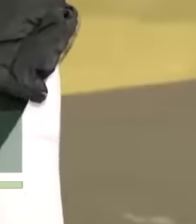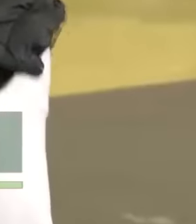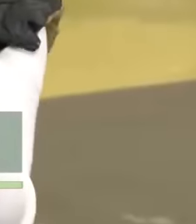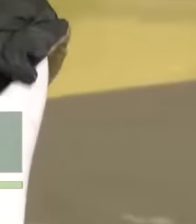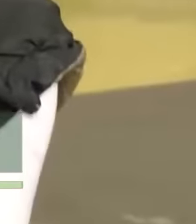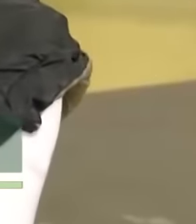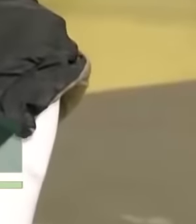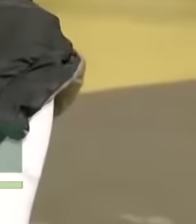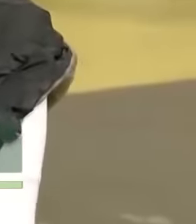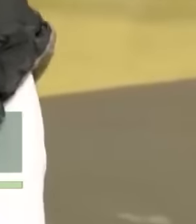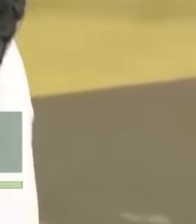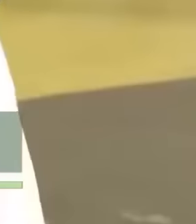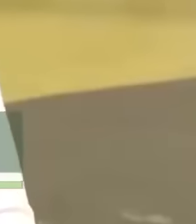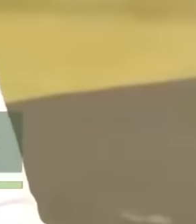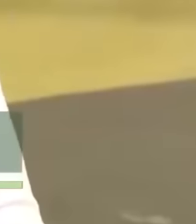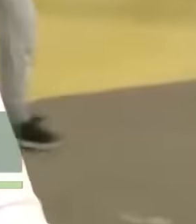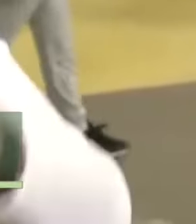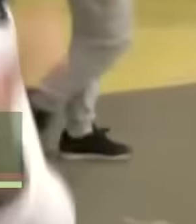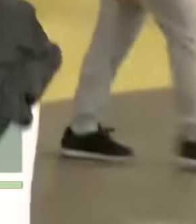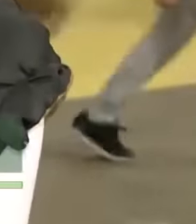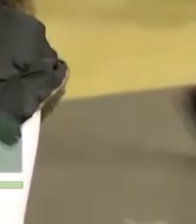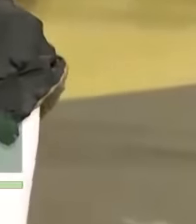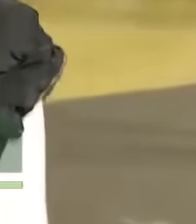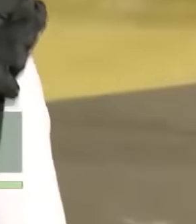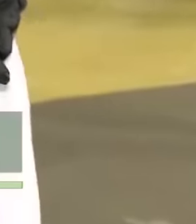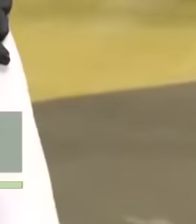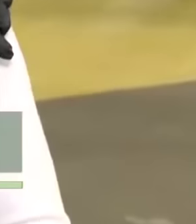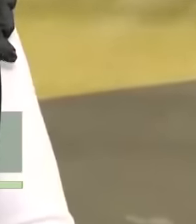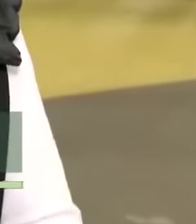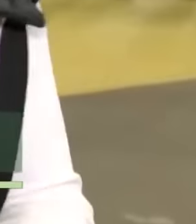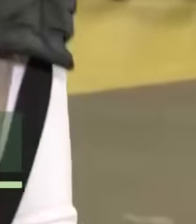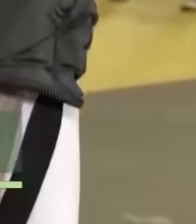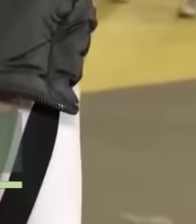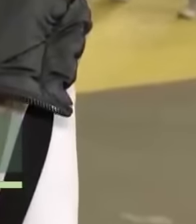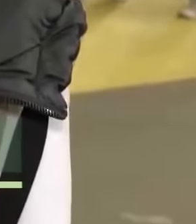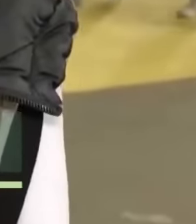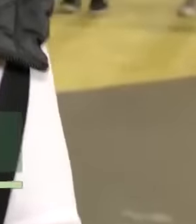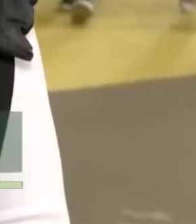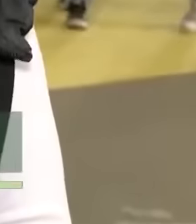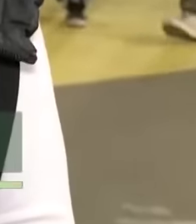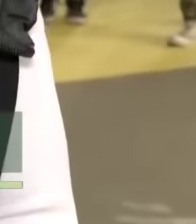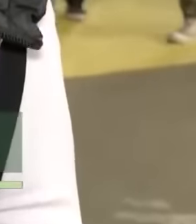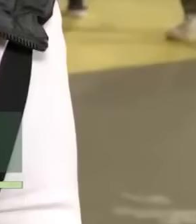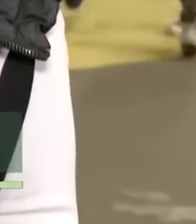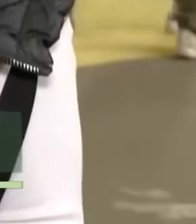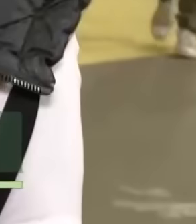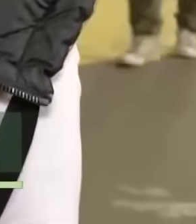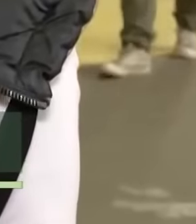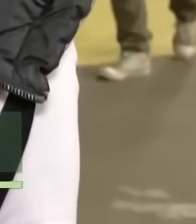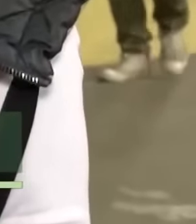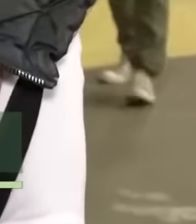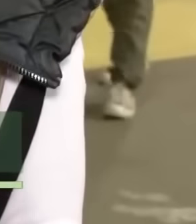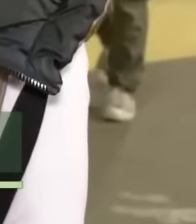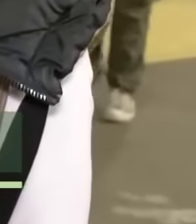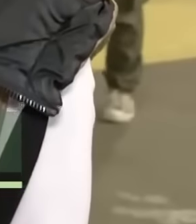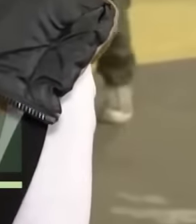ser, perdí el celular. La explicación podría ser, borré los chats. La explicación podría ser, cambié de celular y se me borraron los chats. Pero eso no es ninguna